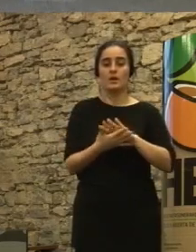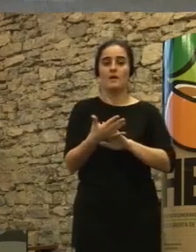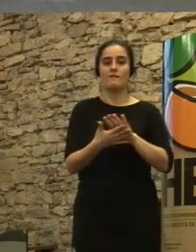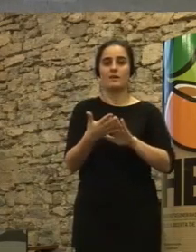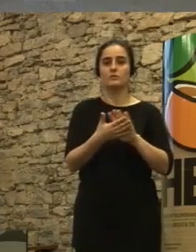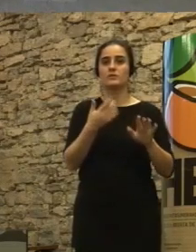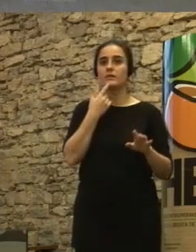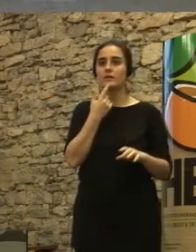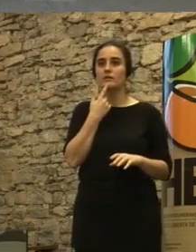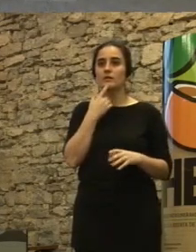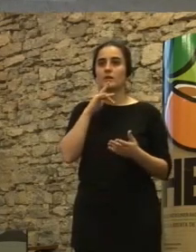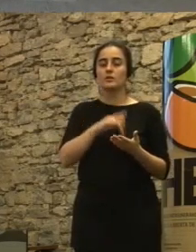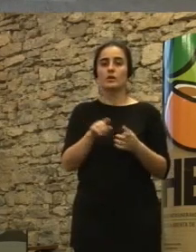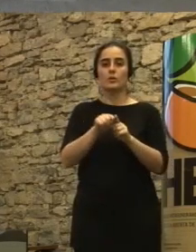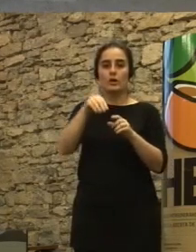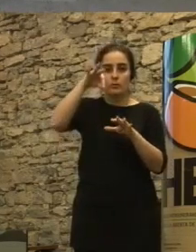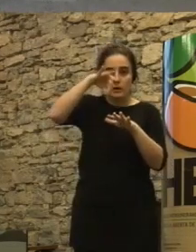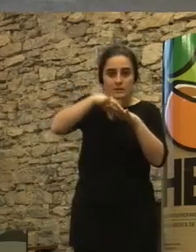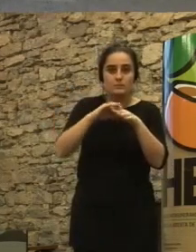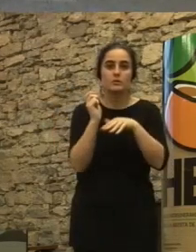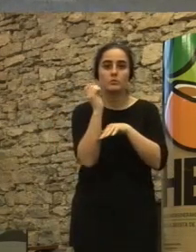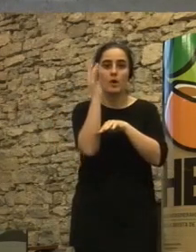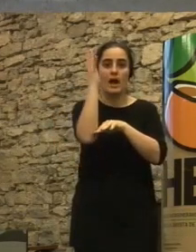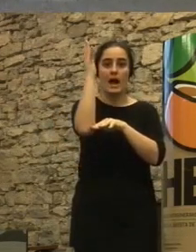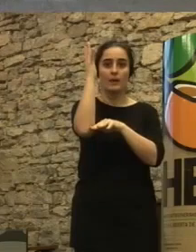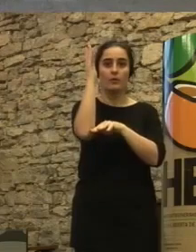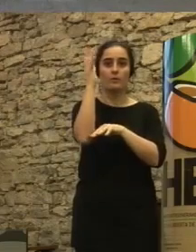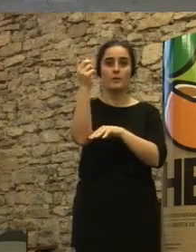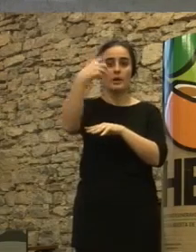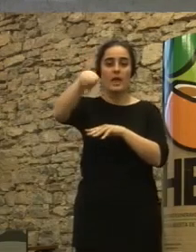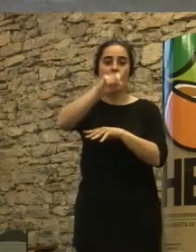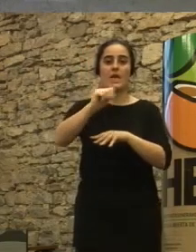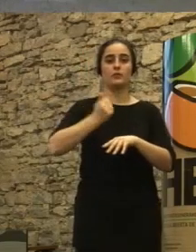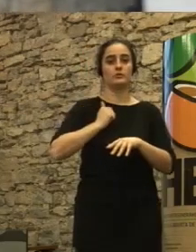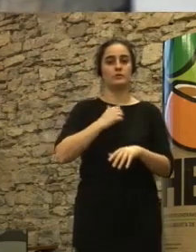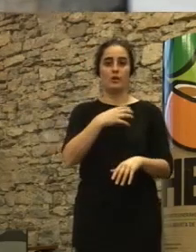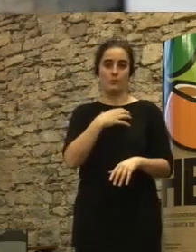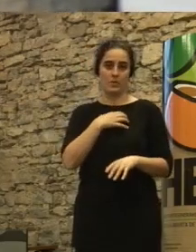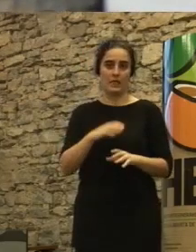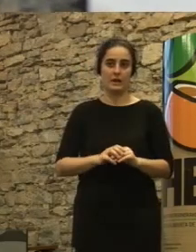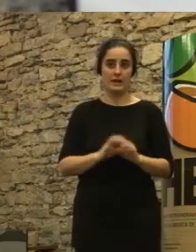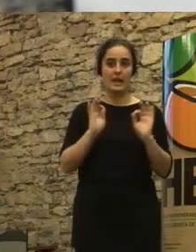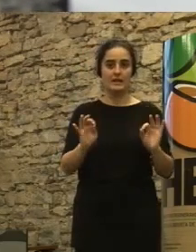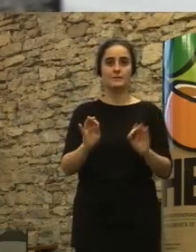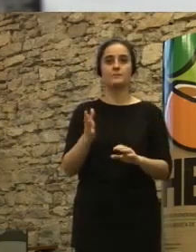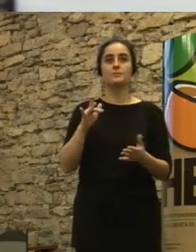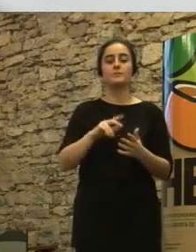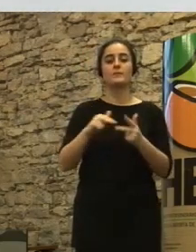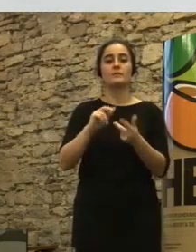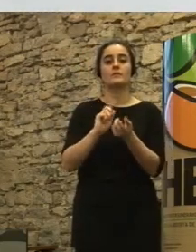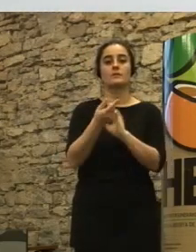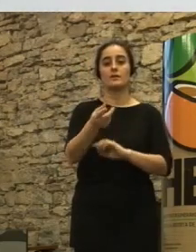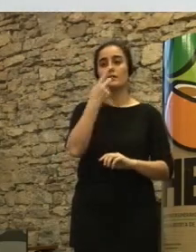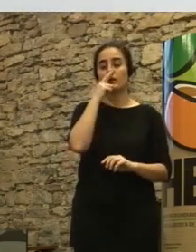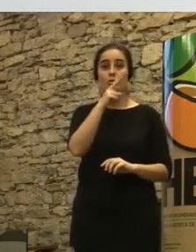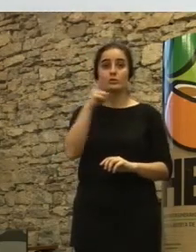están sembrando un árbol que a ellos y a ellas no les va a dar sombra. Y es así. Duela bi urte, pentsio duinak